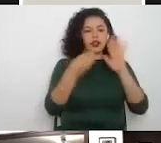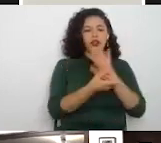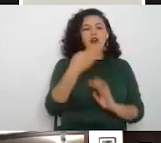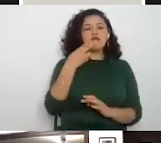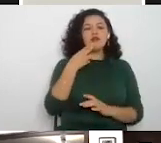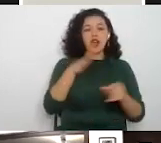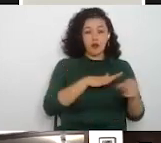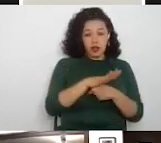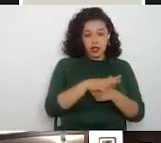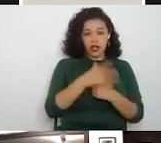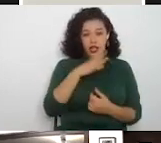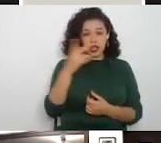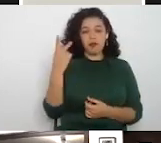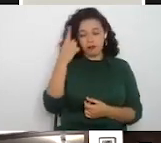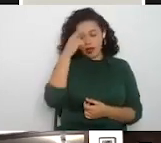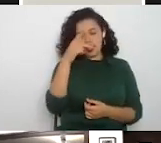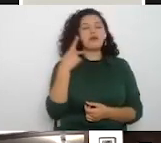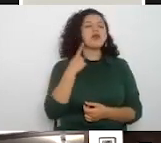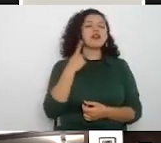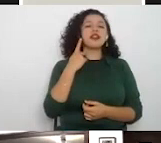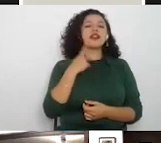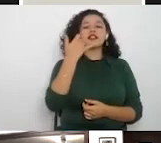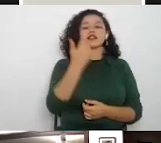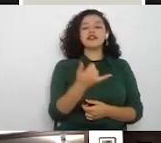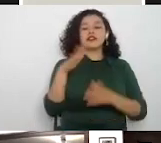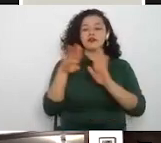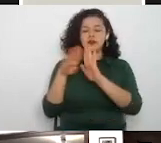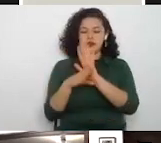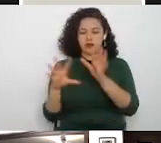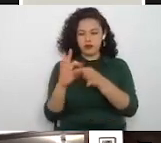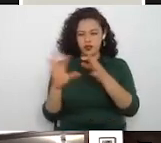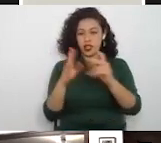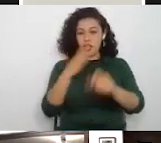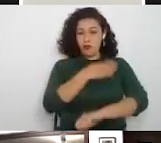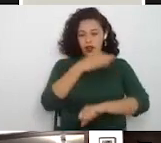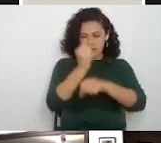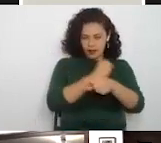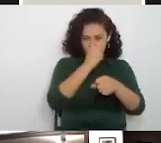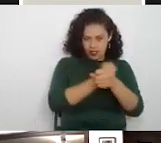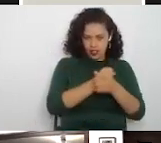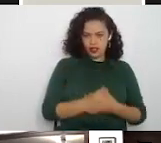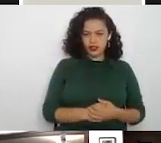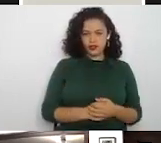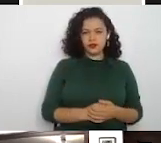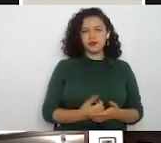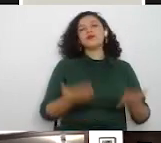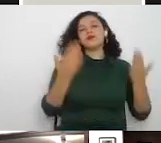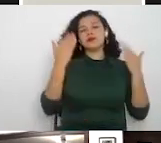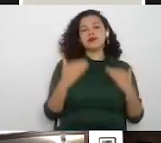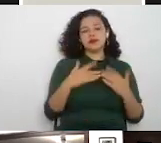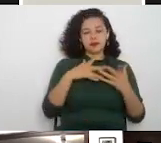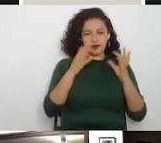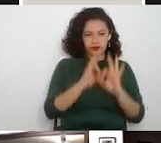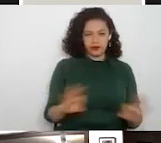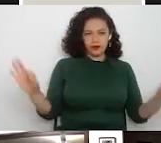procedimientos. Son, como hemos mencionado, son las buenas prácticas, ¿no? Luego, un punto importante es que, pues, vimos cuáles